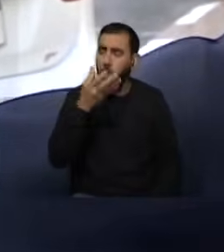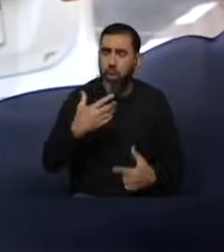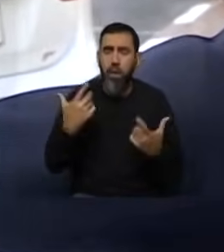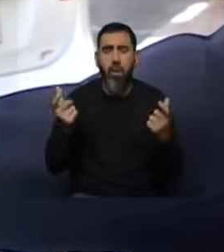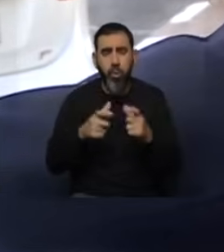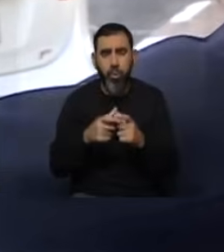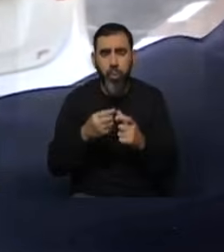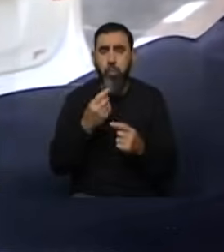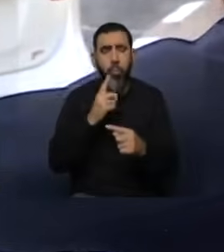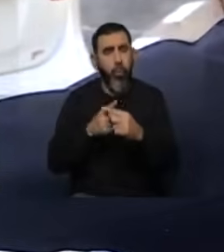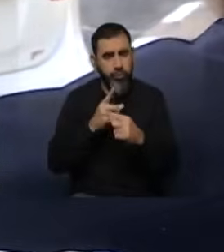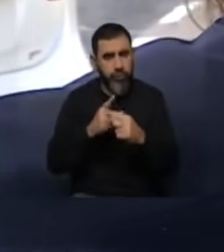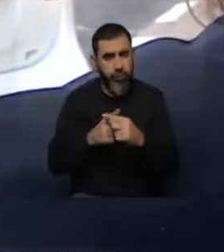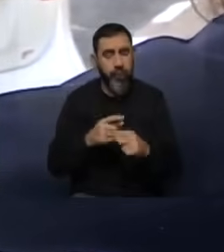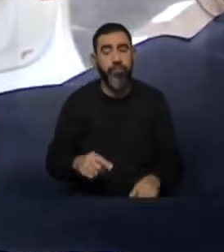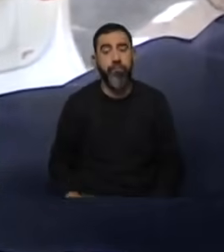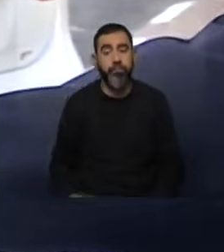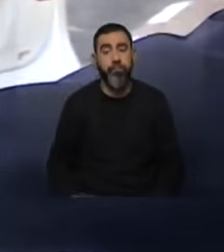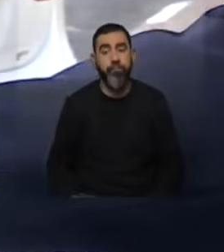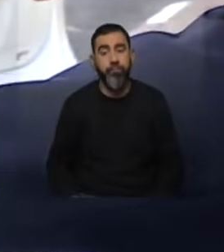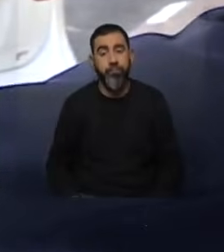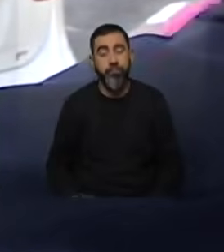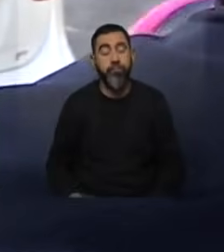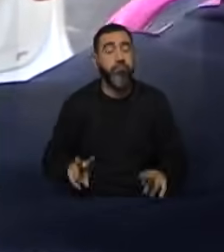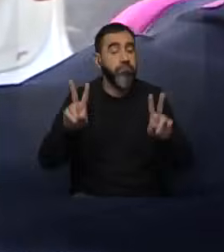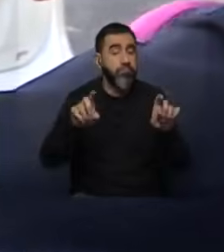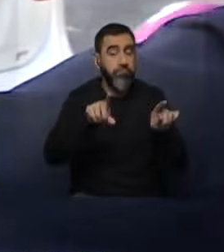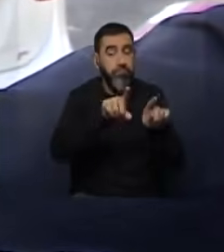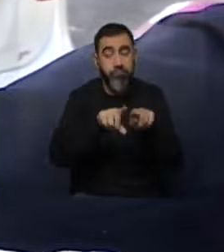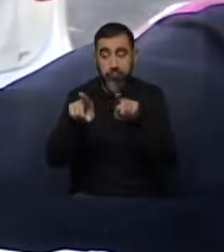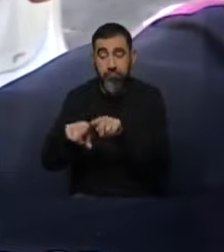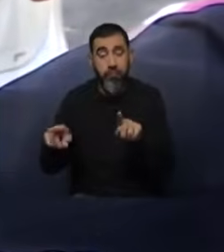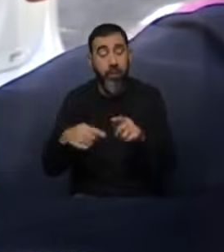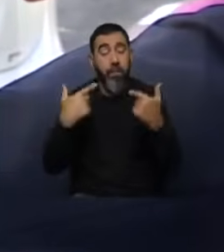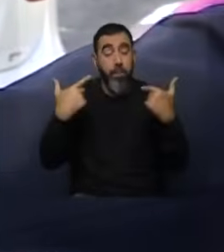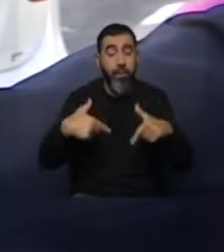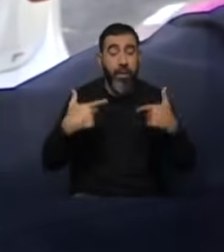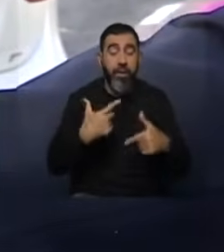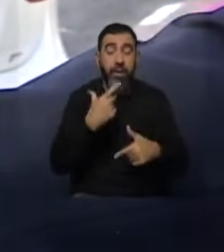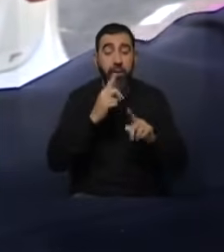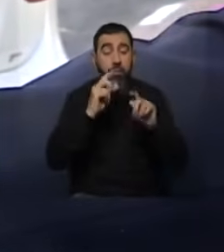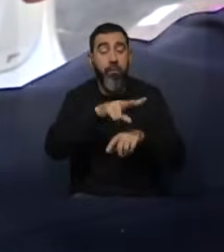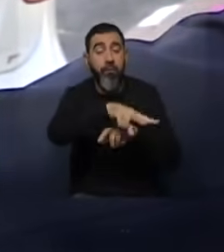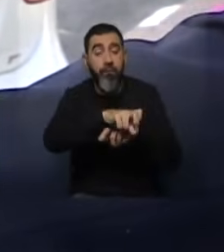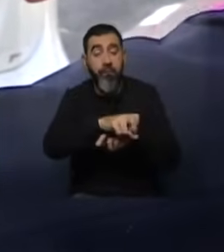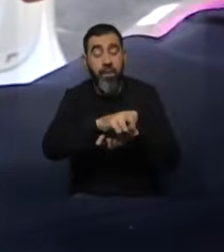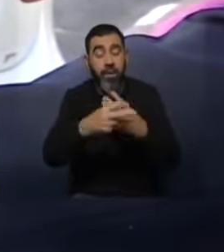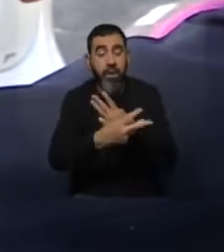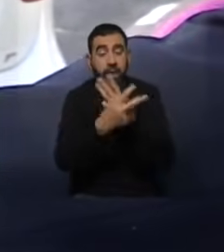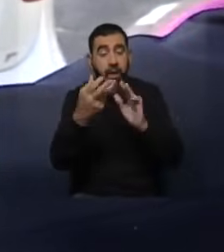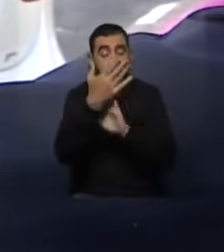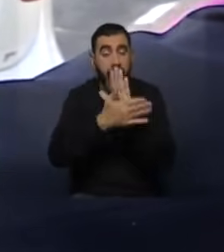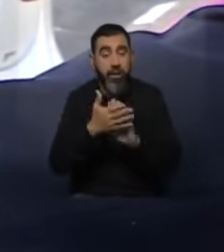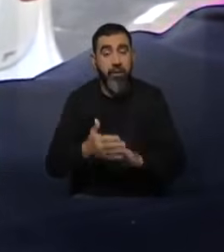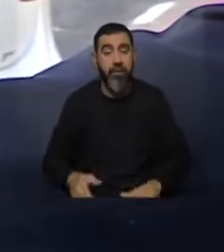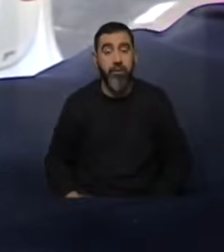fructífera y bueno que hacen a temas comunes del ministerio y de la fiscalía general de